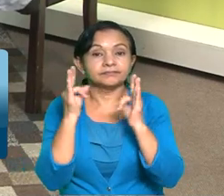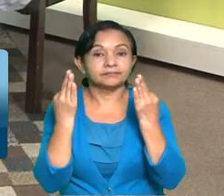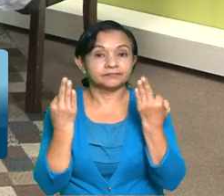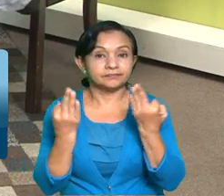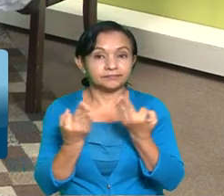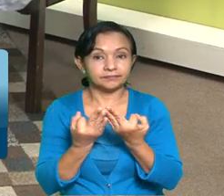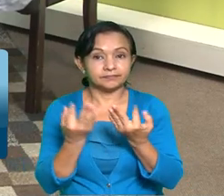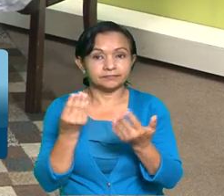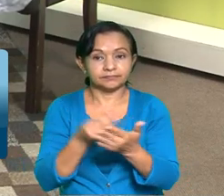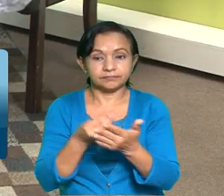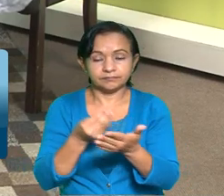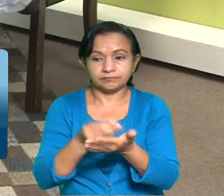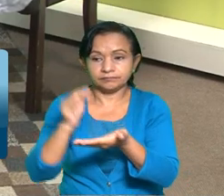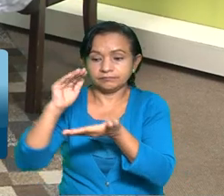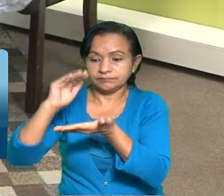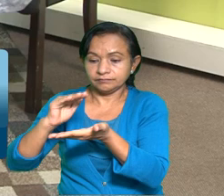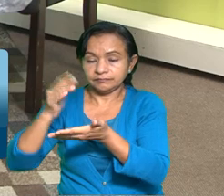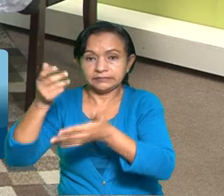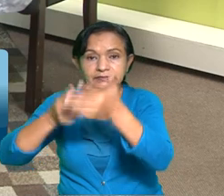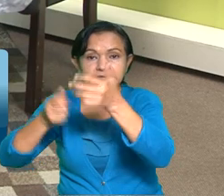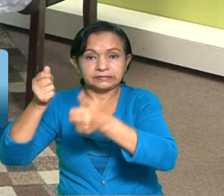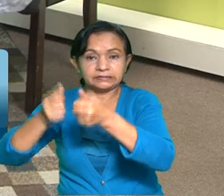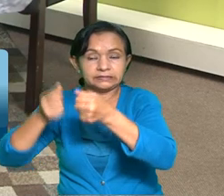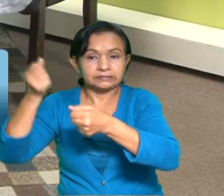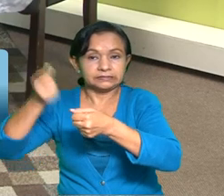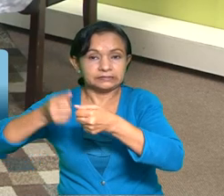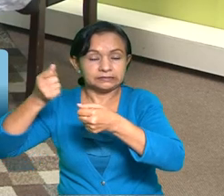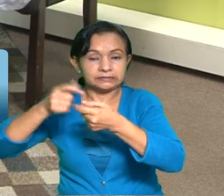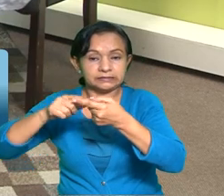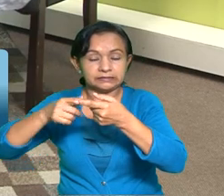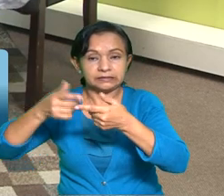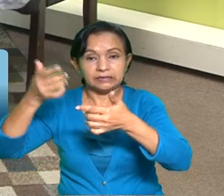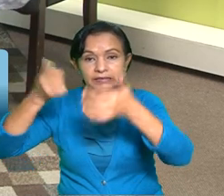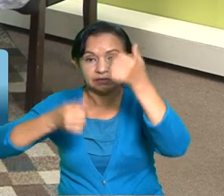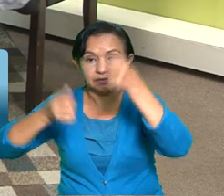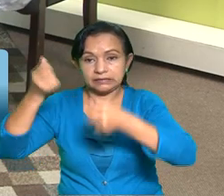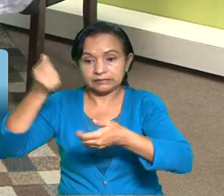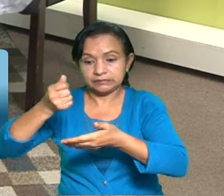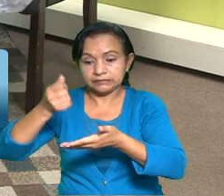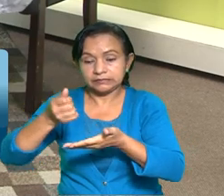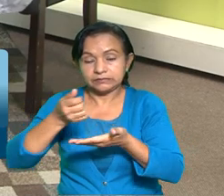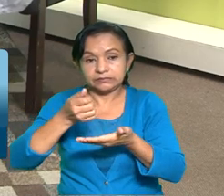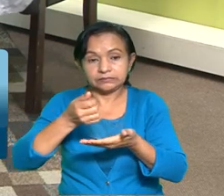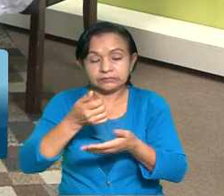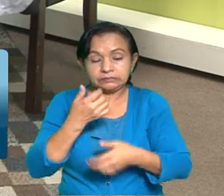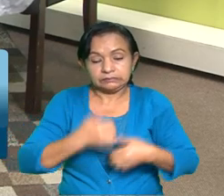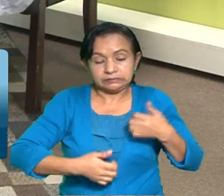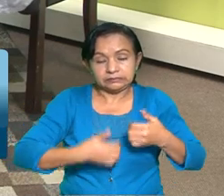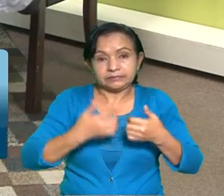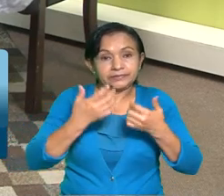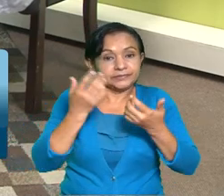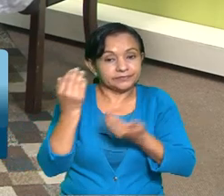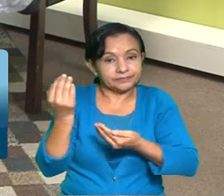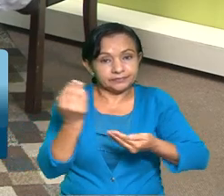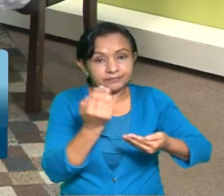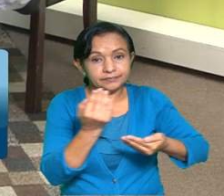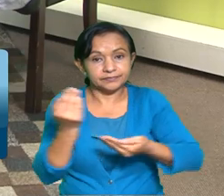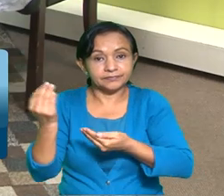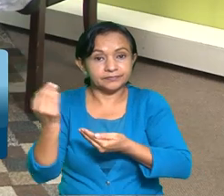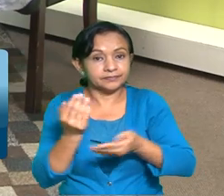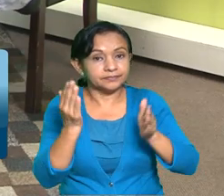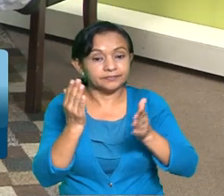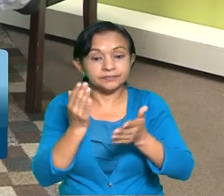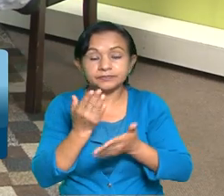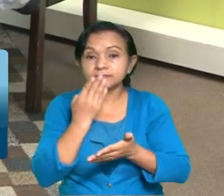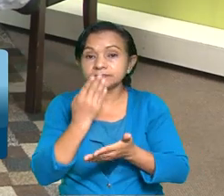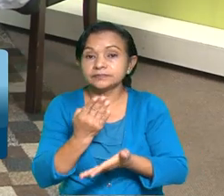en no comprar fórmulas industrializadas, que más bien pues pueden provocar alteraciones en los bebés. Entonces, esto es